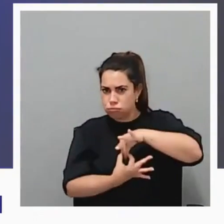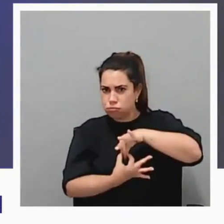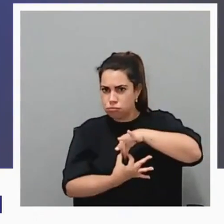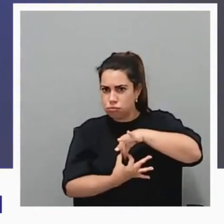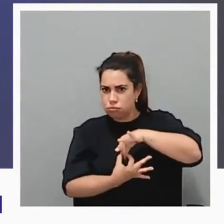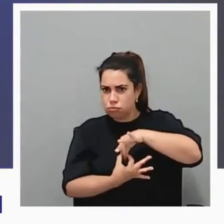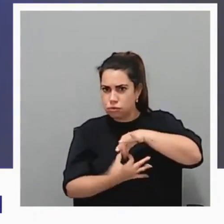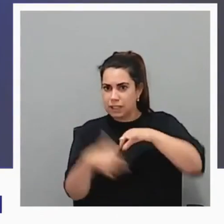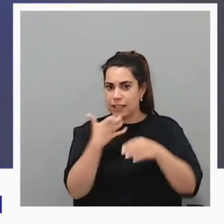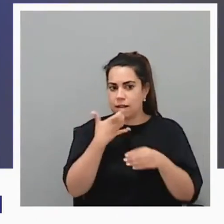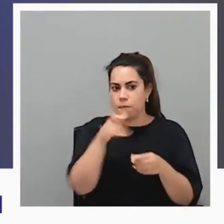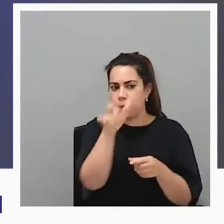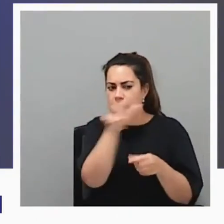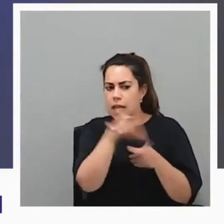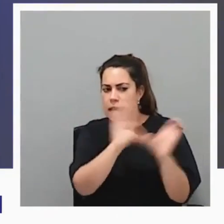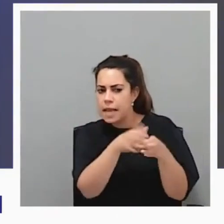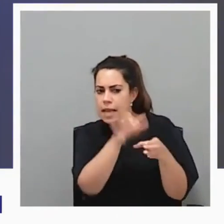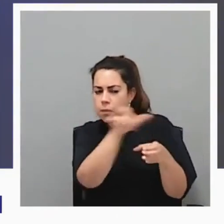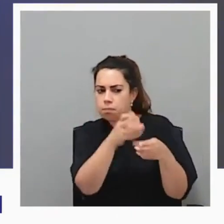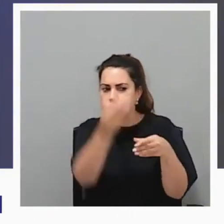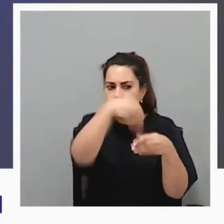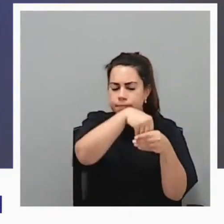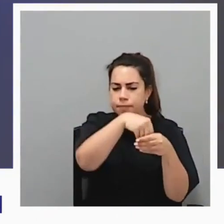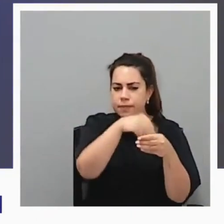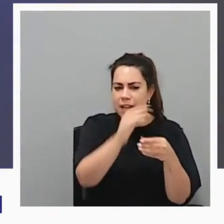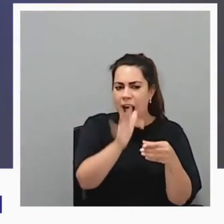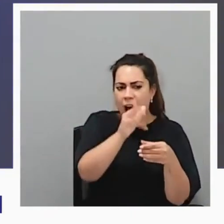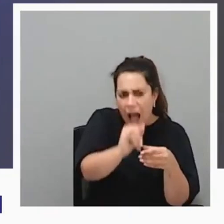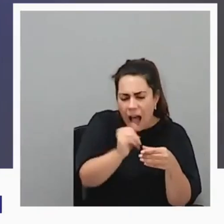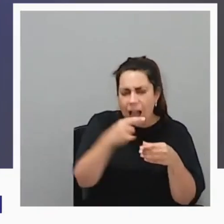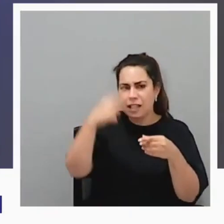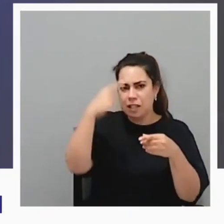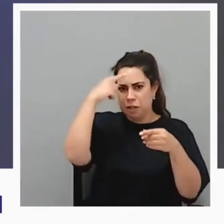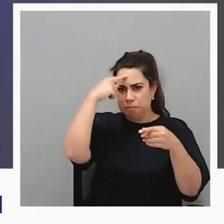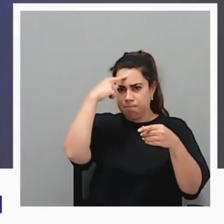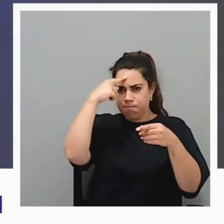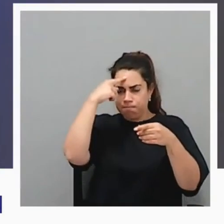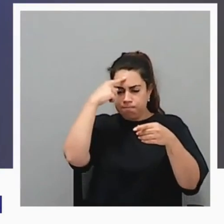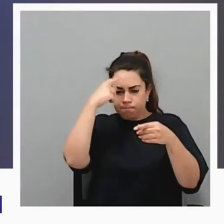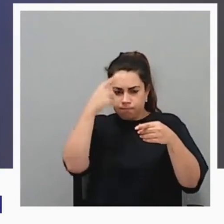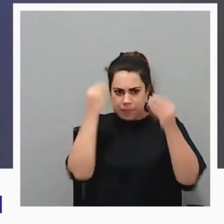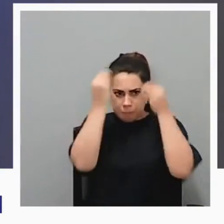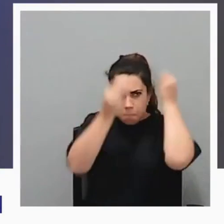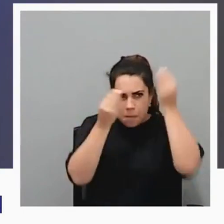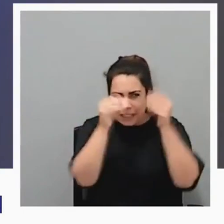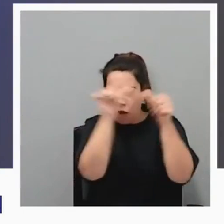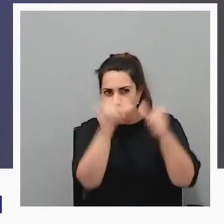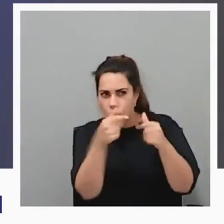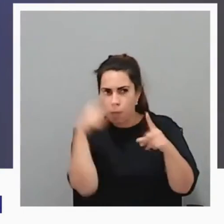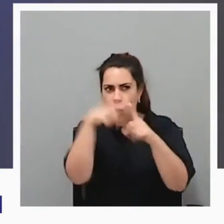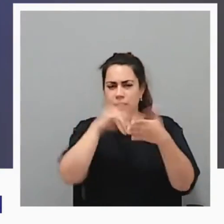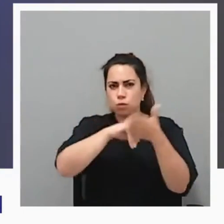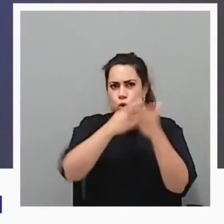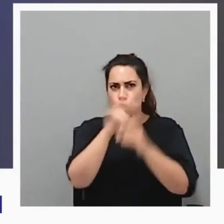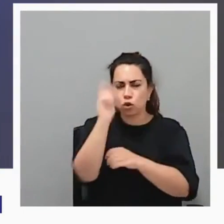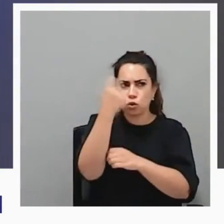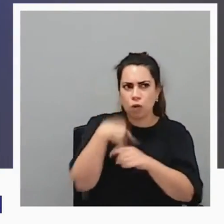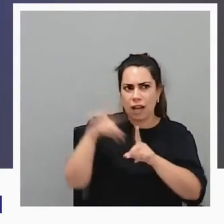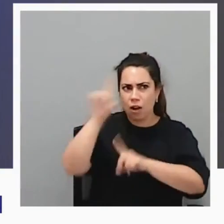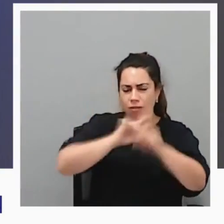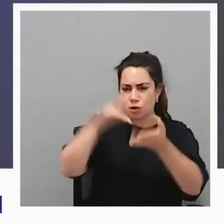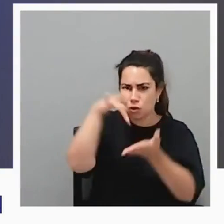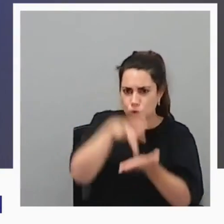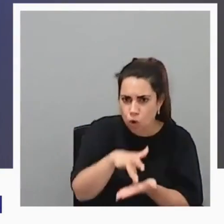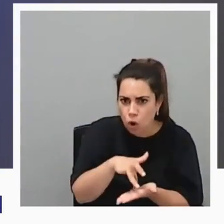que combinan esa capacidad de pensar disruptivamente, de buscar soluciones diferentes a problemas existentes o